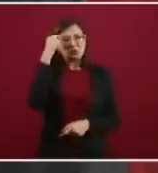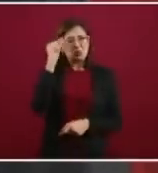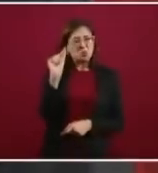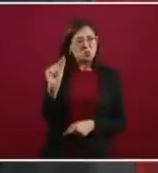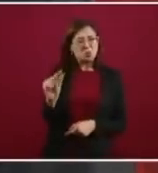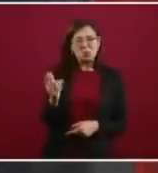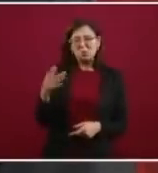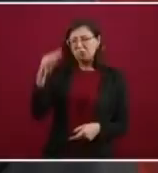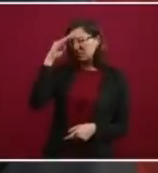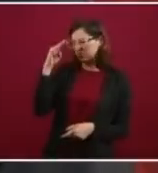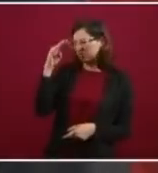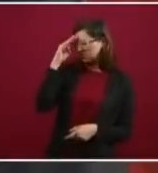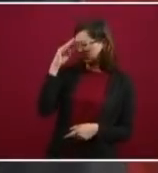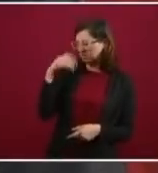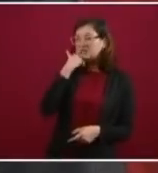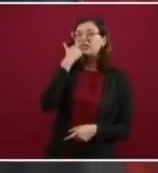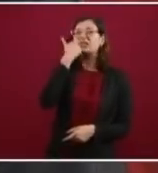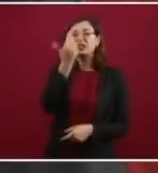va a desear